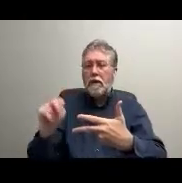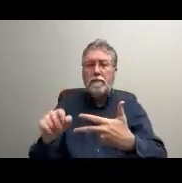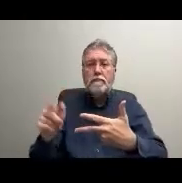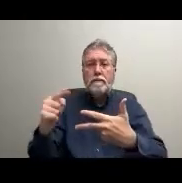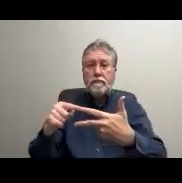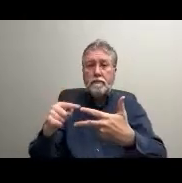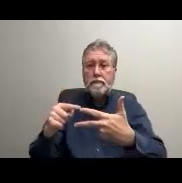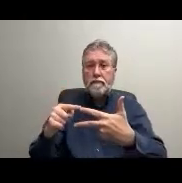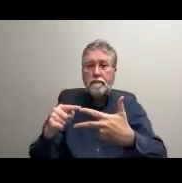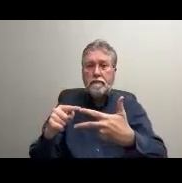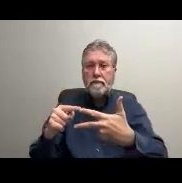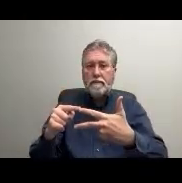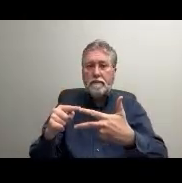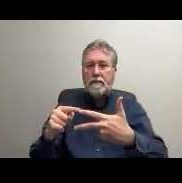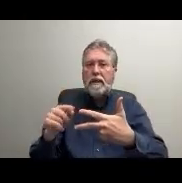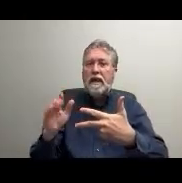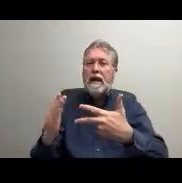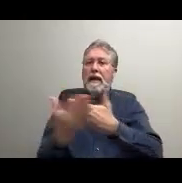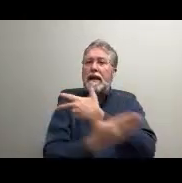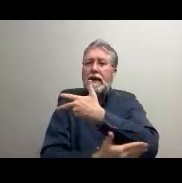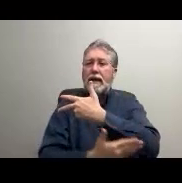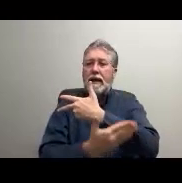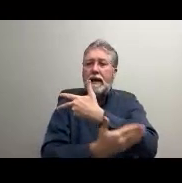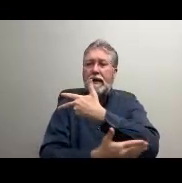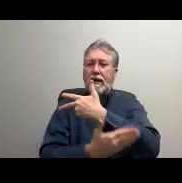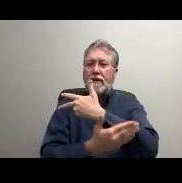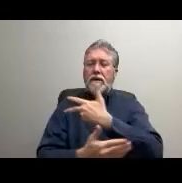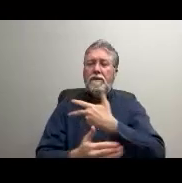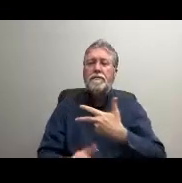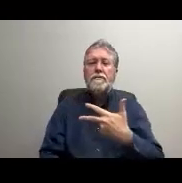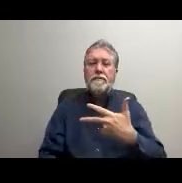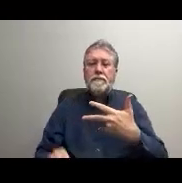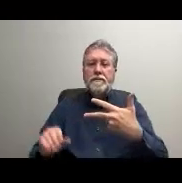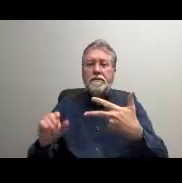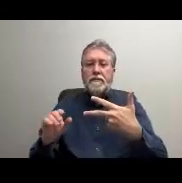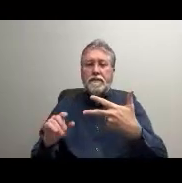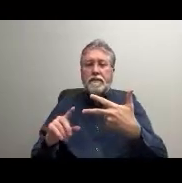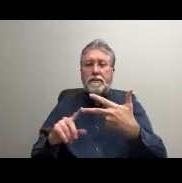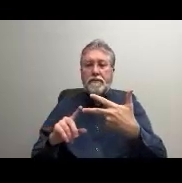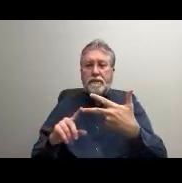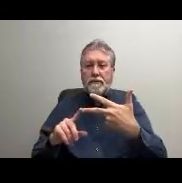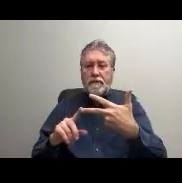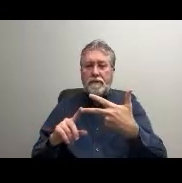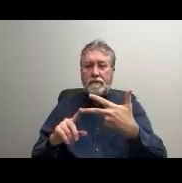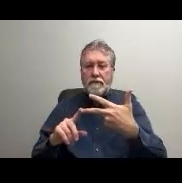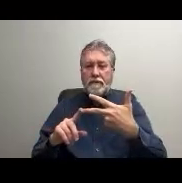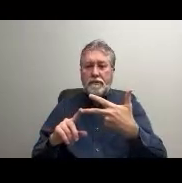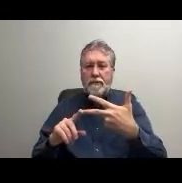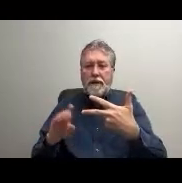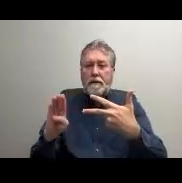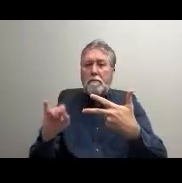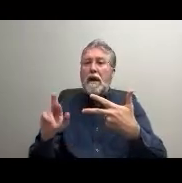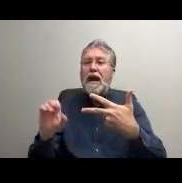VIIRS, la segunda a nivel de condado o el municipio, y la tercera a nivel de la subdivisión de